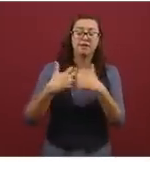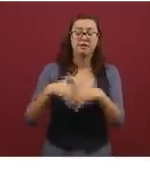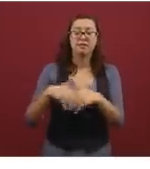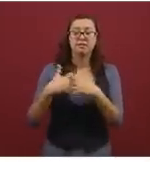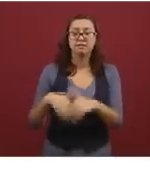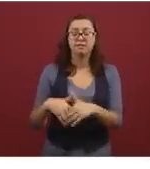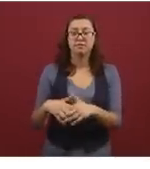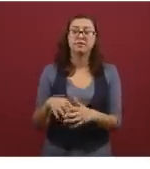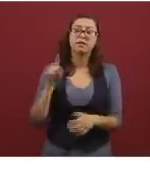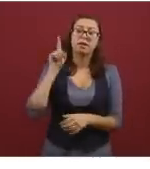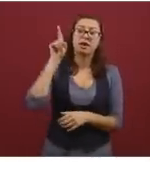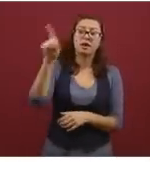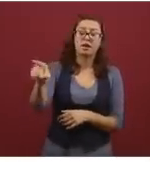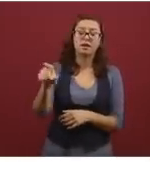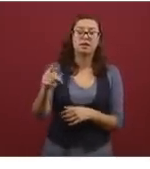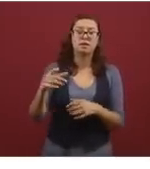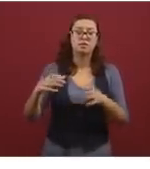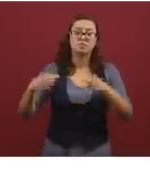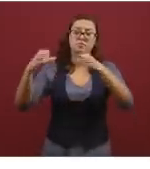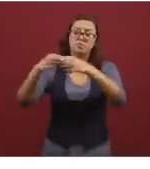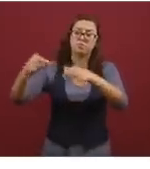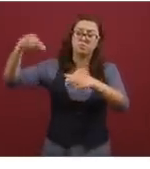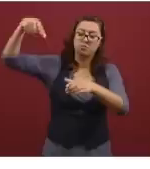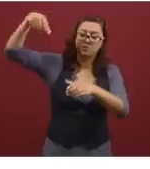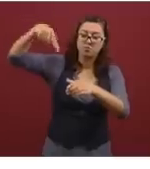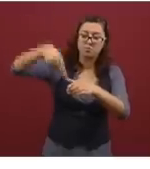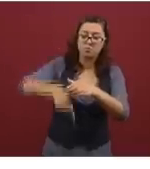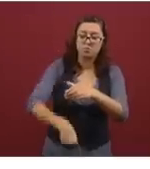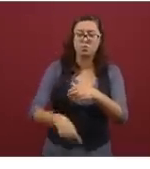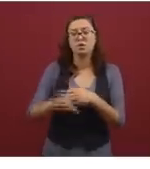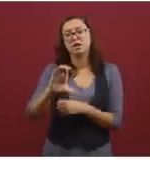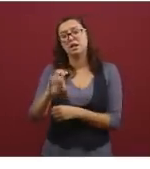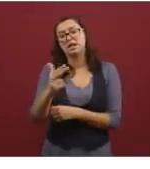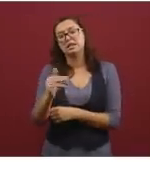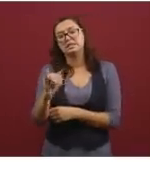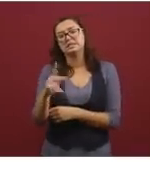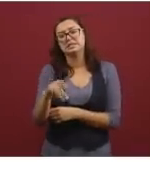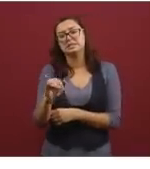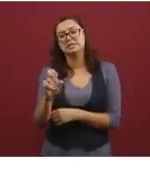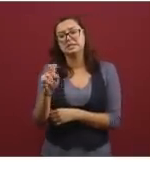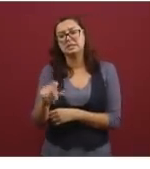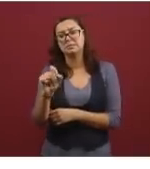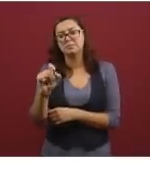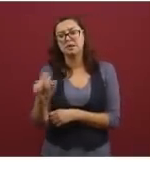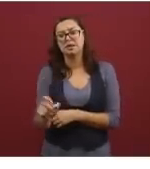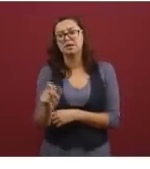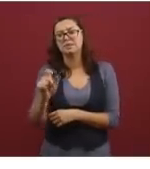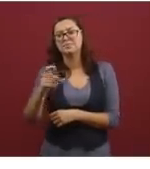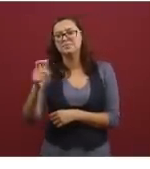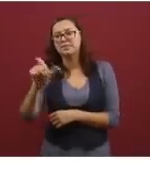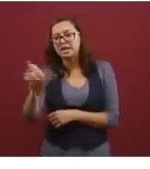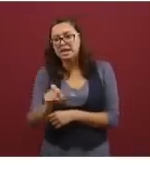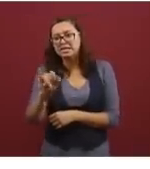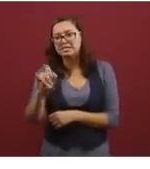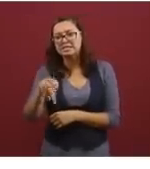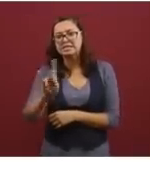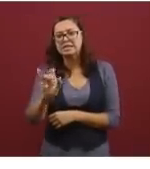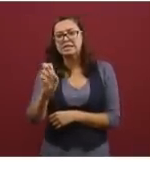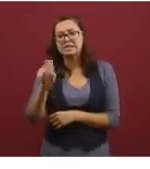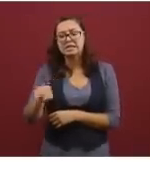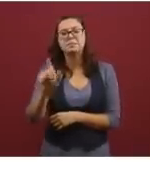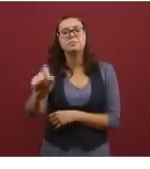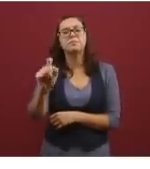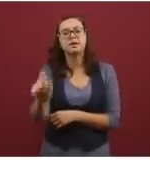el pozo Chiquín 22. Este es un pozo nuevo de un campo nuevo. Ustedes recordarán que este año ya se